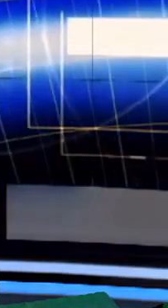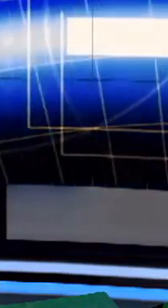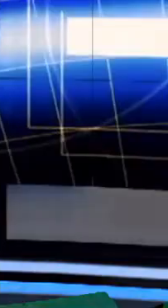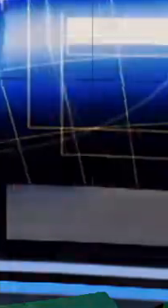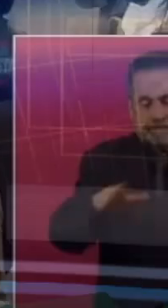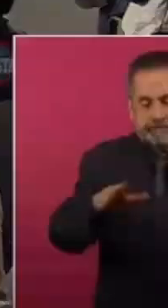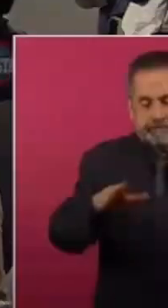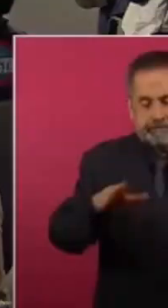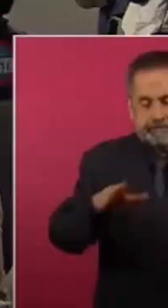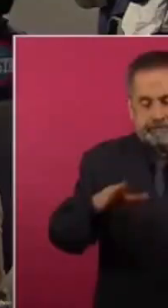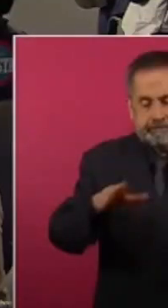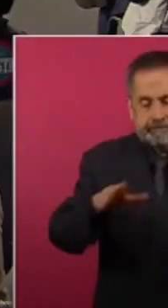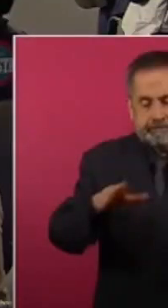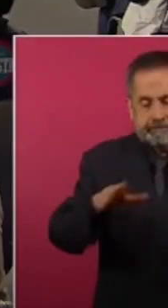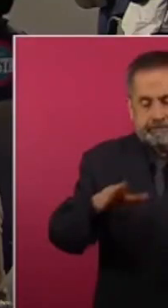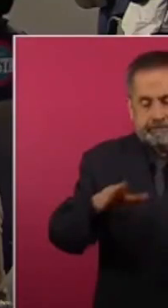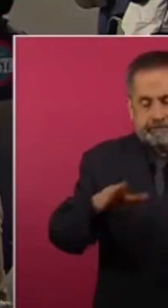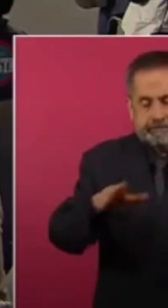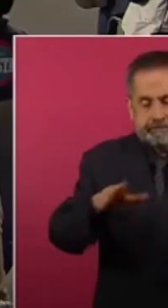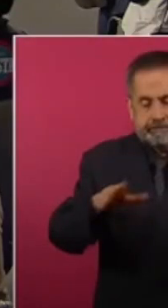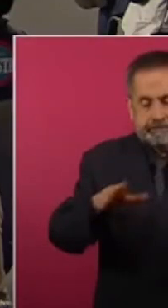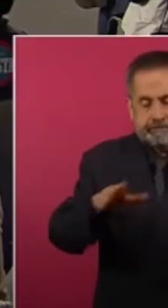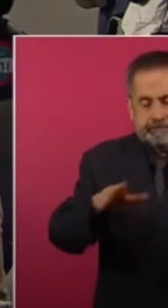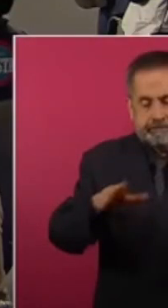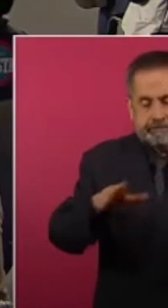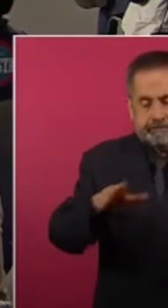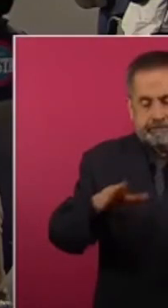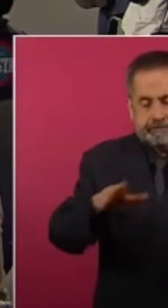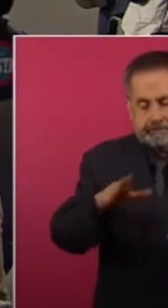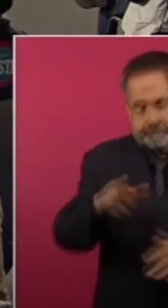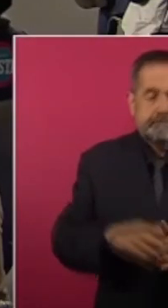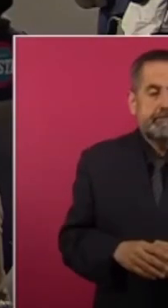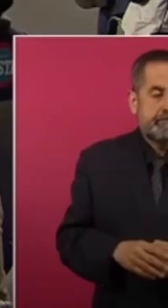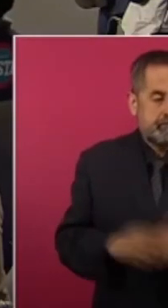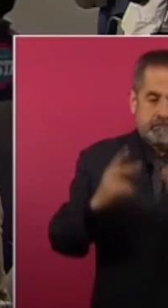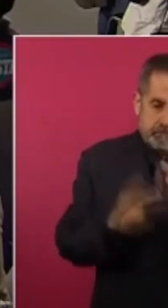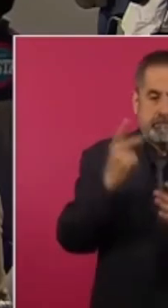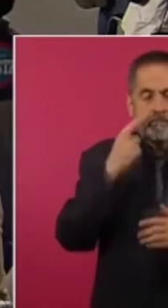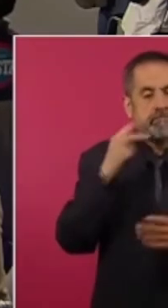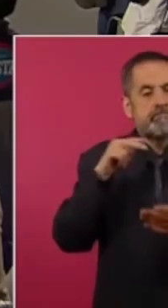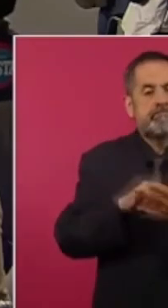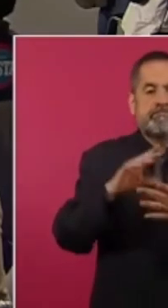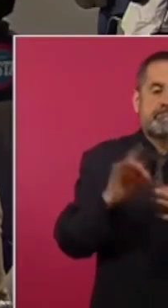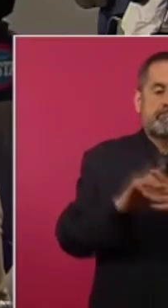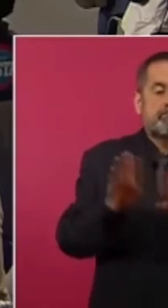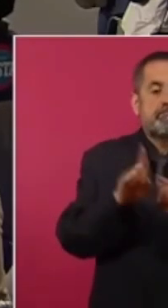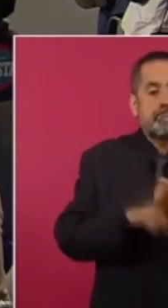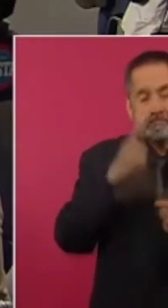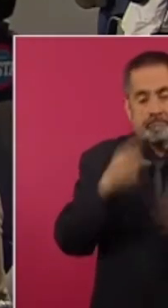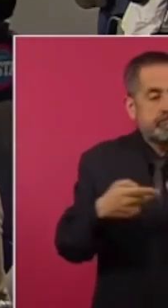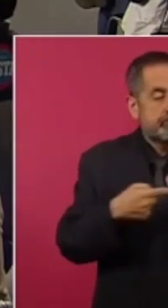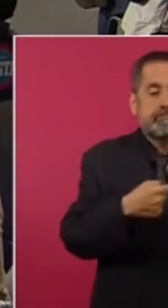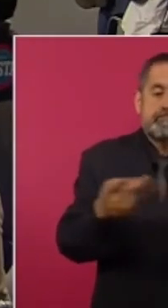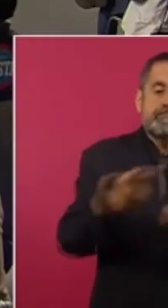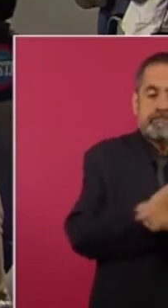topar con pared. Vamos escuchando estas declaraciones. Para dar cuenta de los